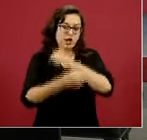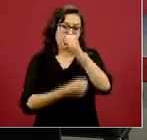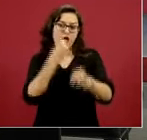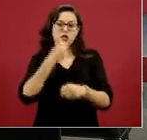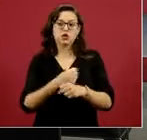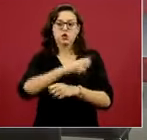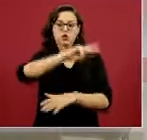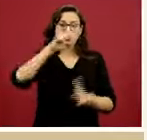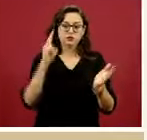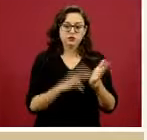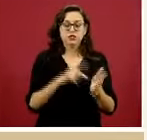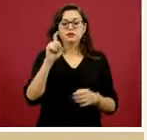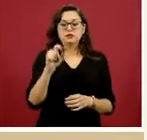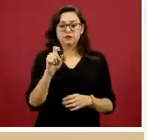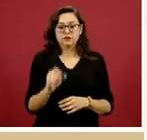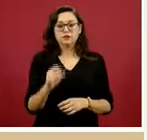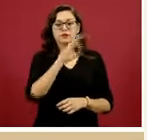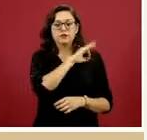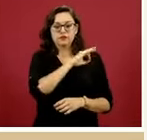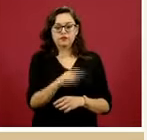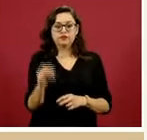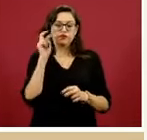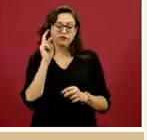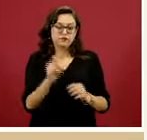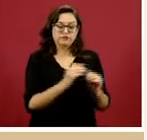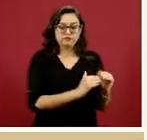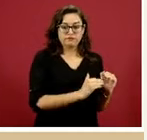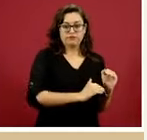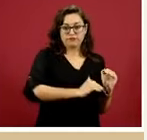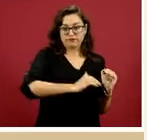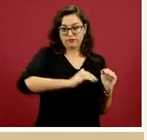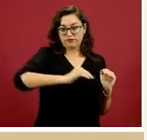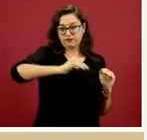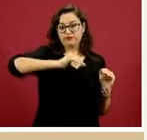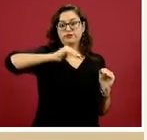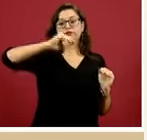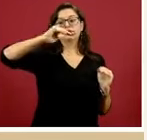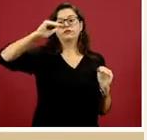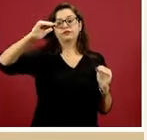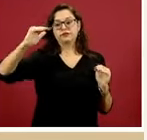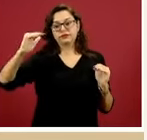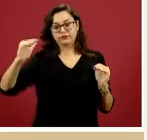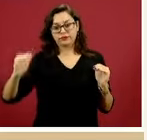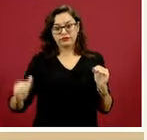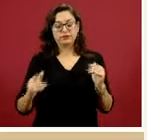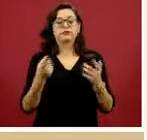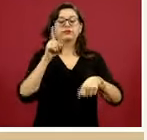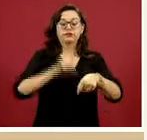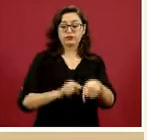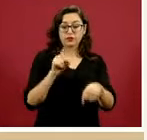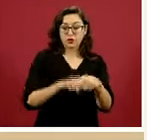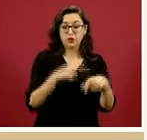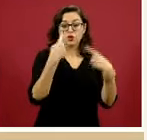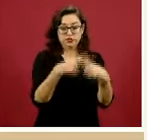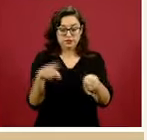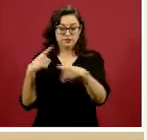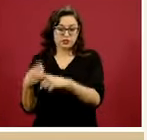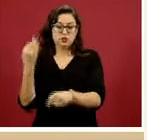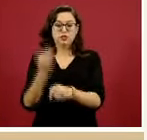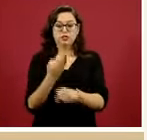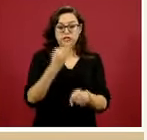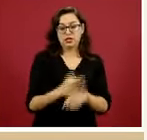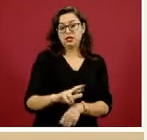se refleja el ascenso de los casos y se divide cada una de las barras en varios colores que lo voy a recordar.